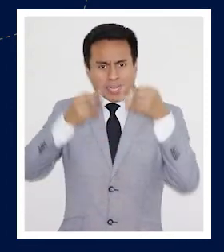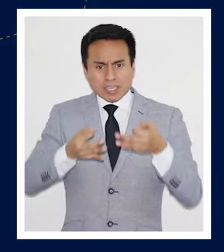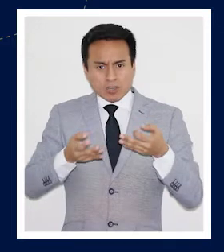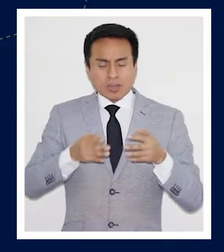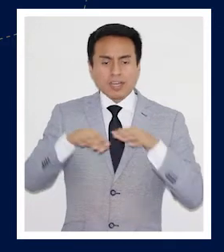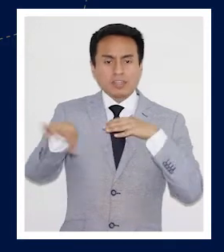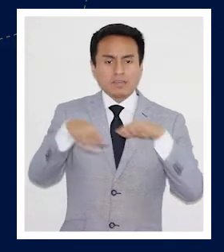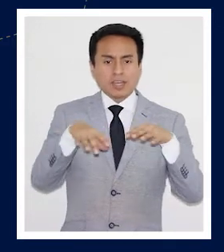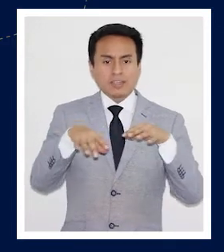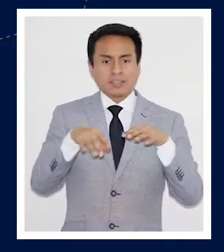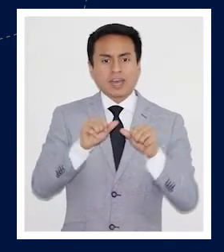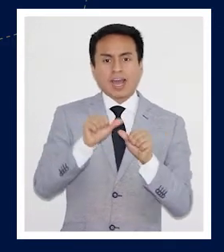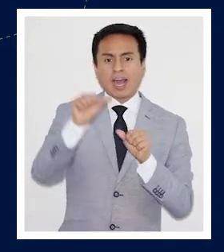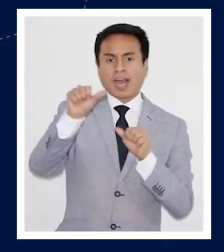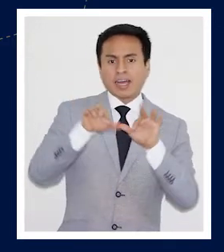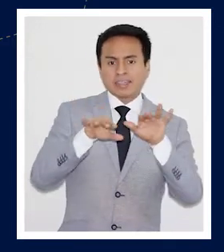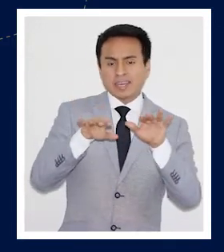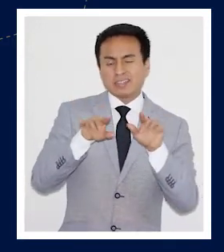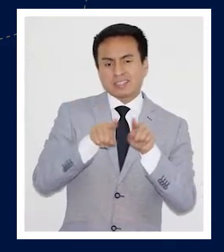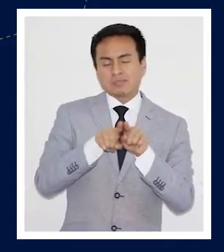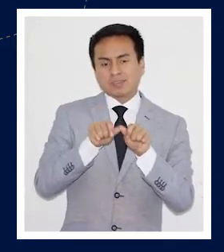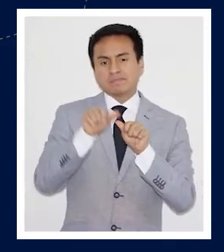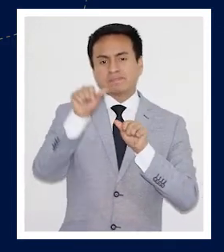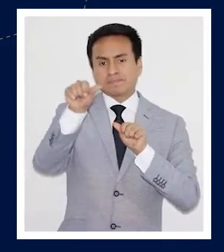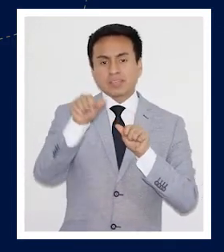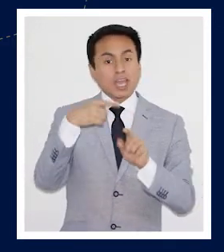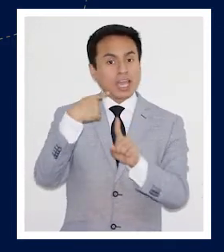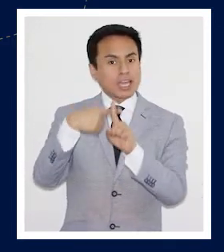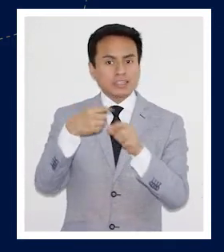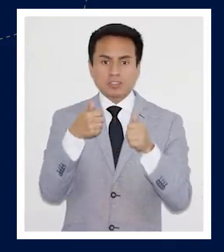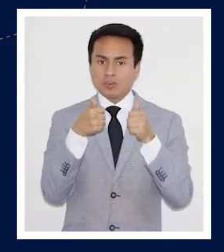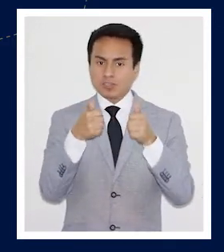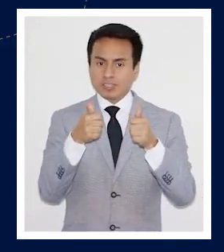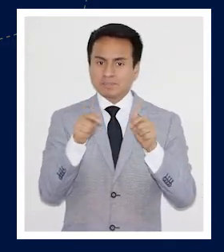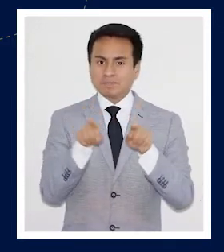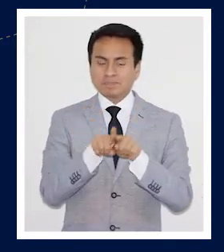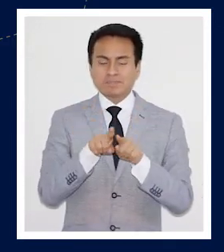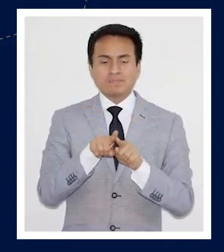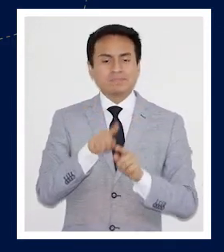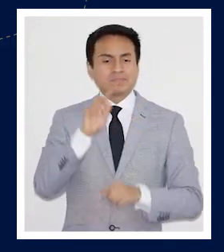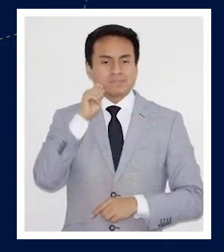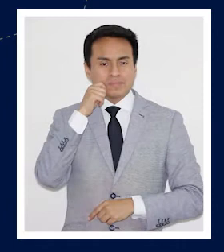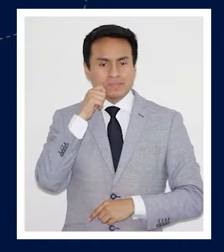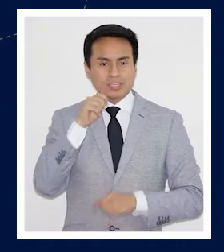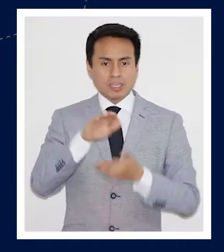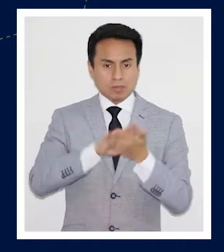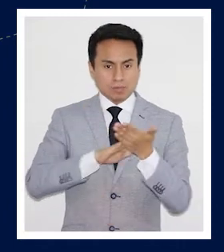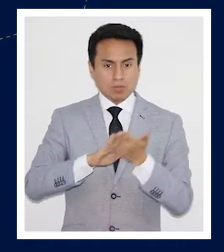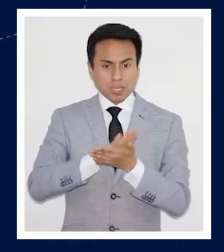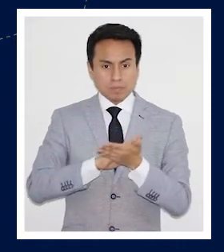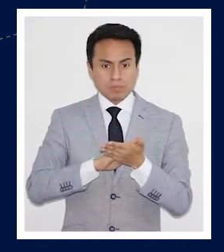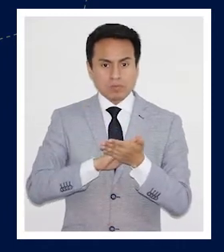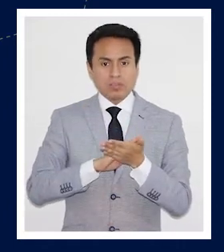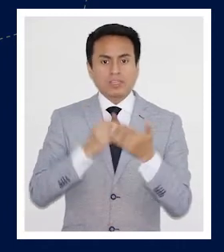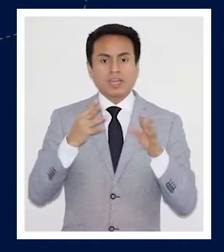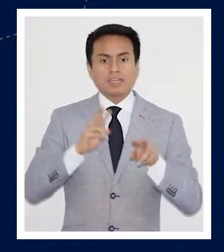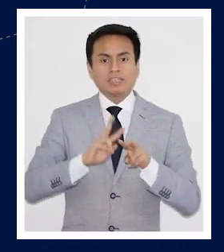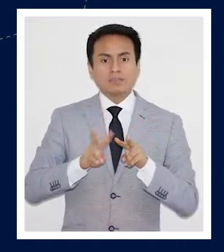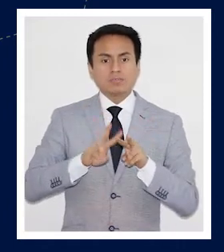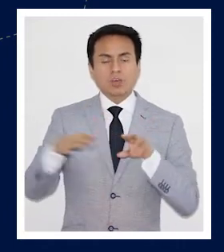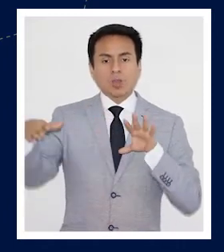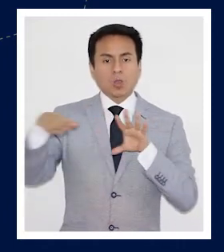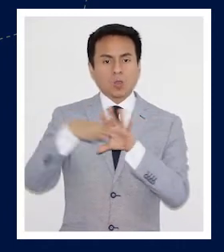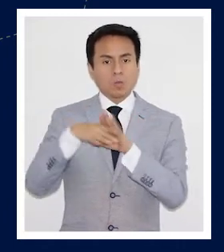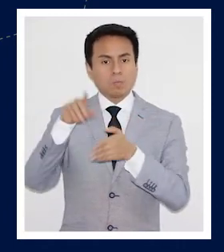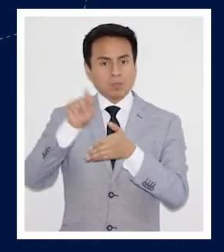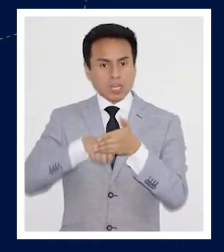a actividades a distancia que han sido sumamente exitosas, tanto así que, por ejemplo,